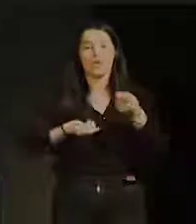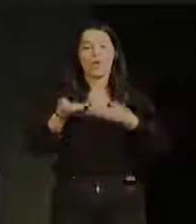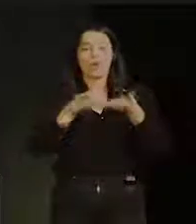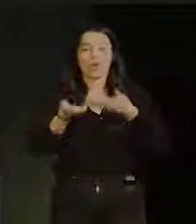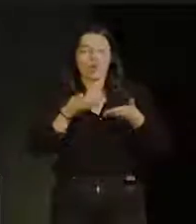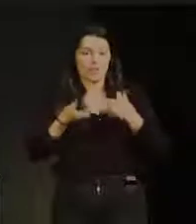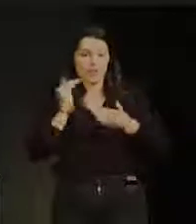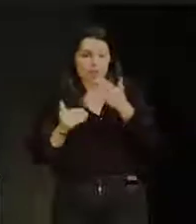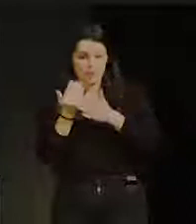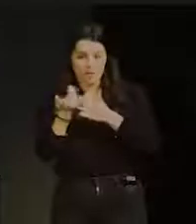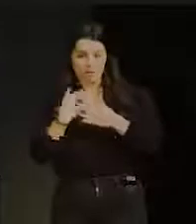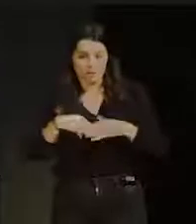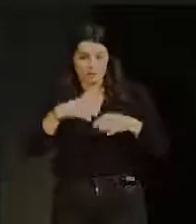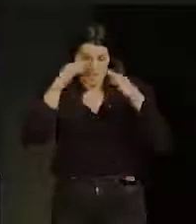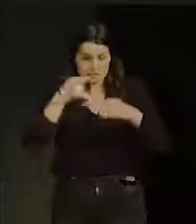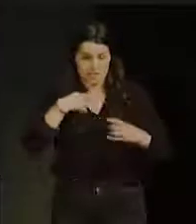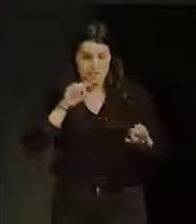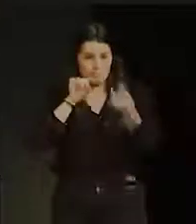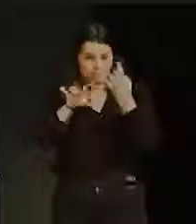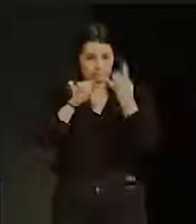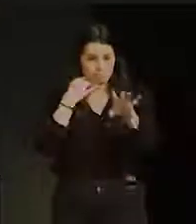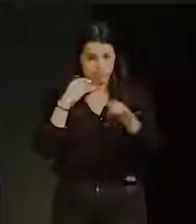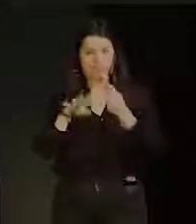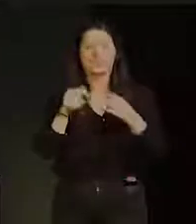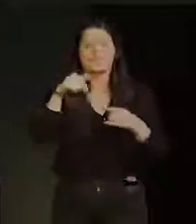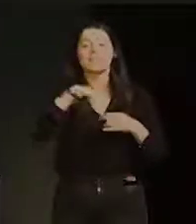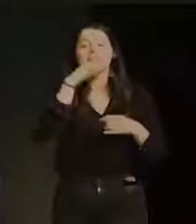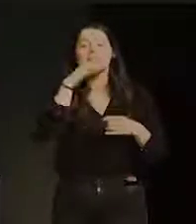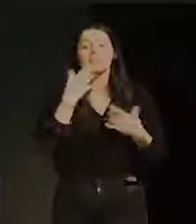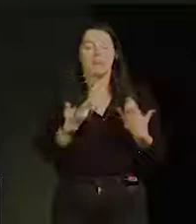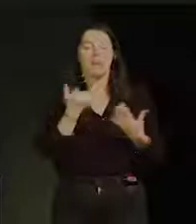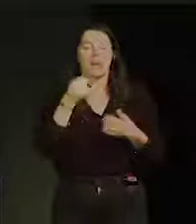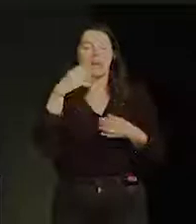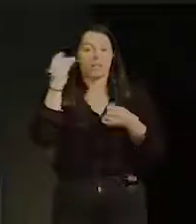intercambiado emails con alguno de vosotros. Esta tarde tenemos varias